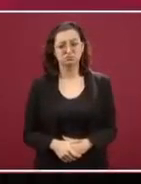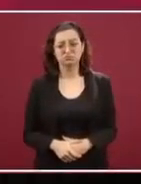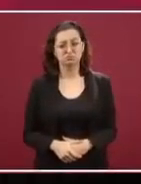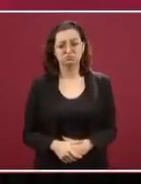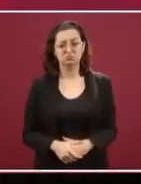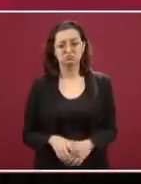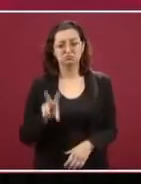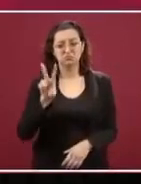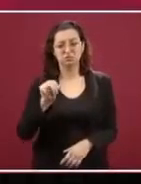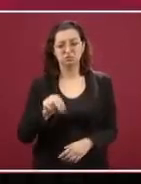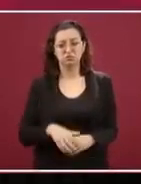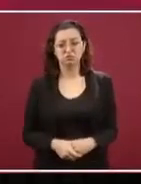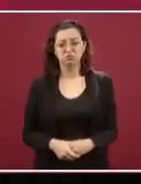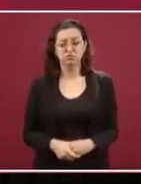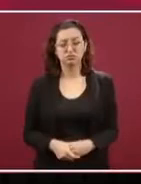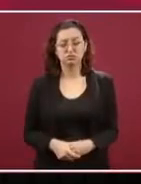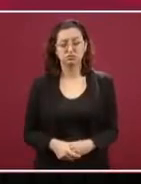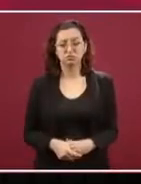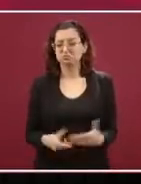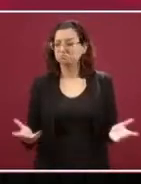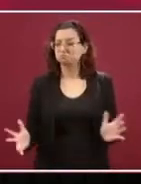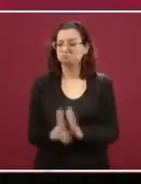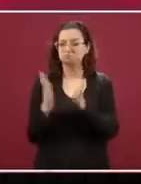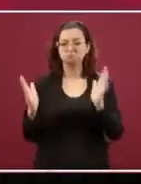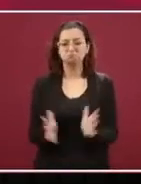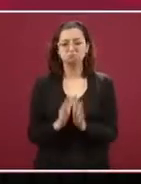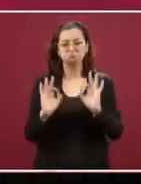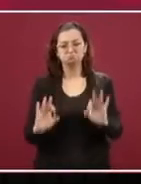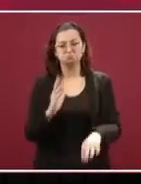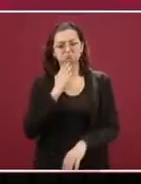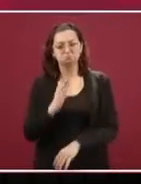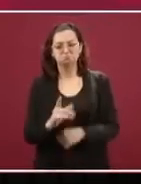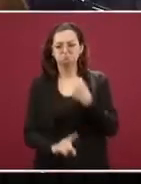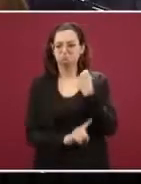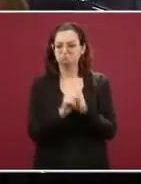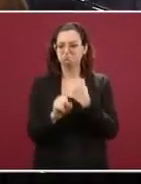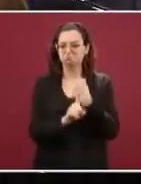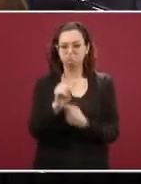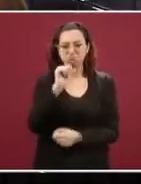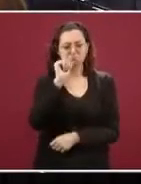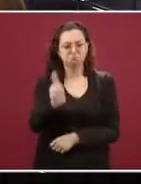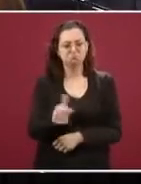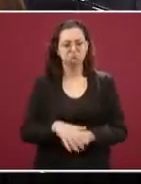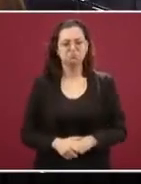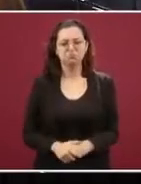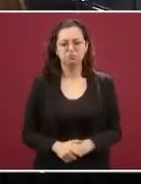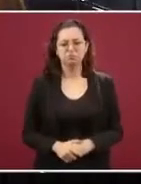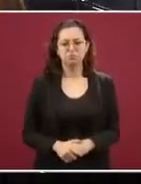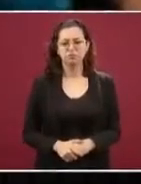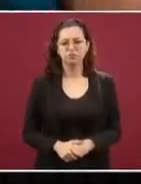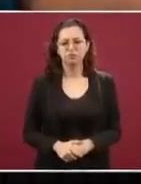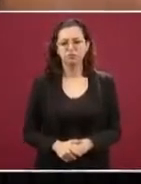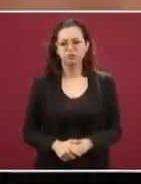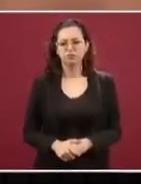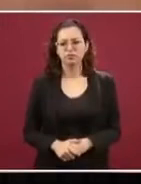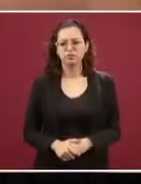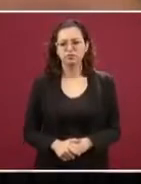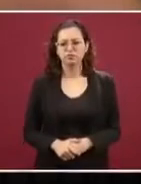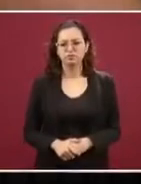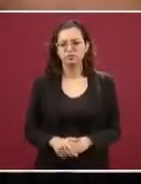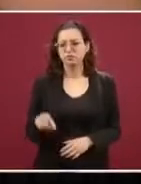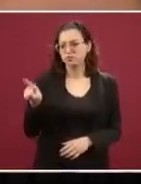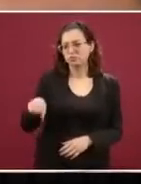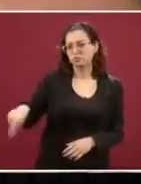están participando con nosotros bien, sin problema. Digo, ellos dicen desconocer pues este decreto